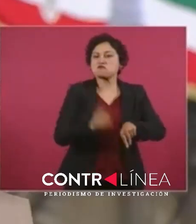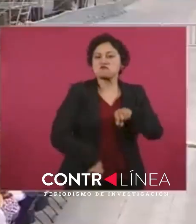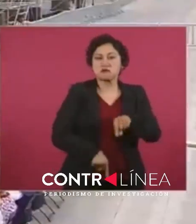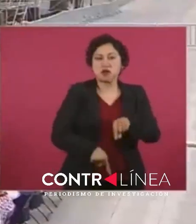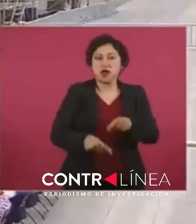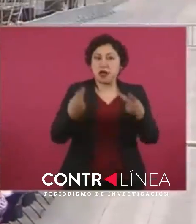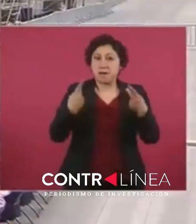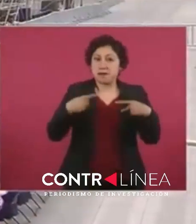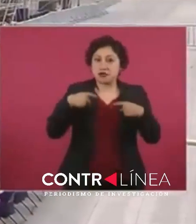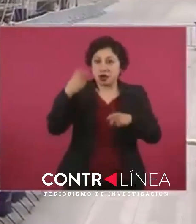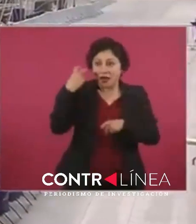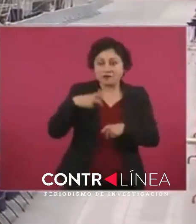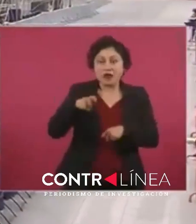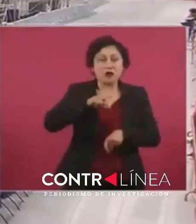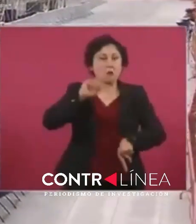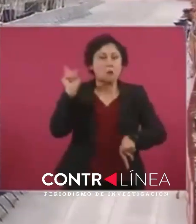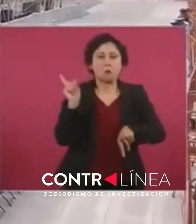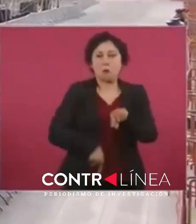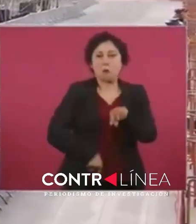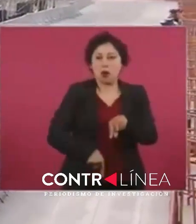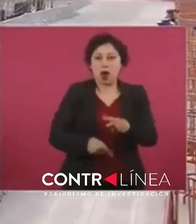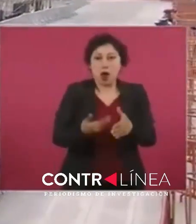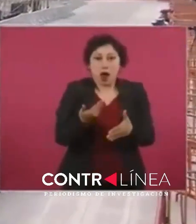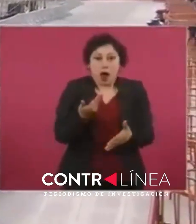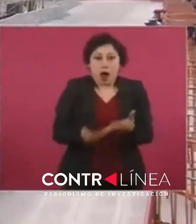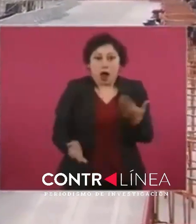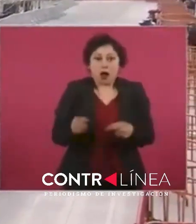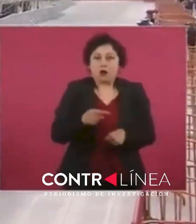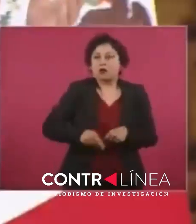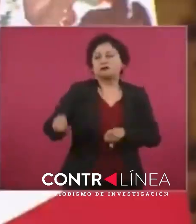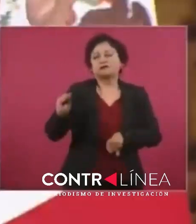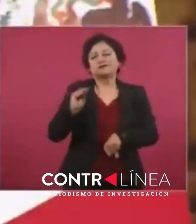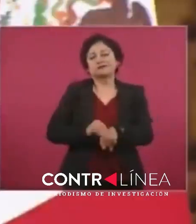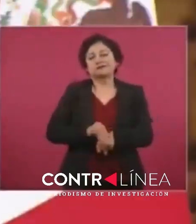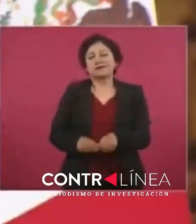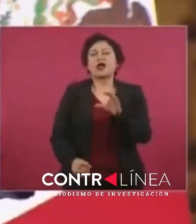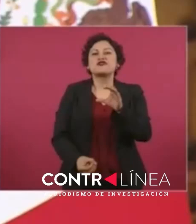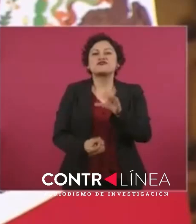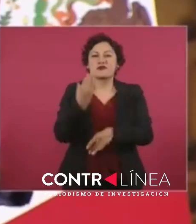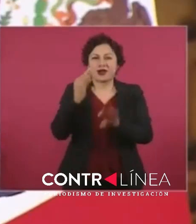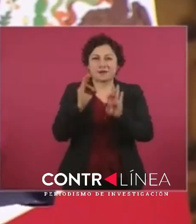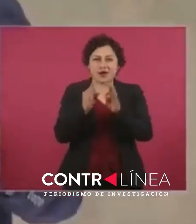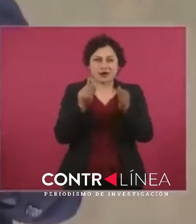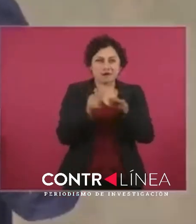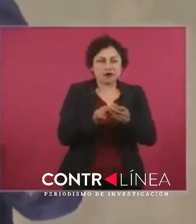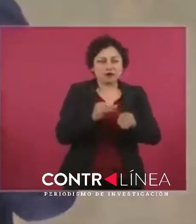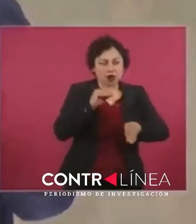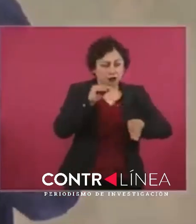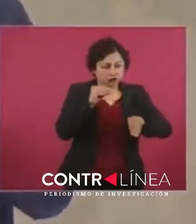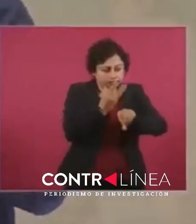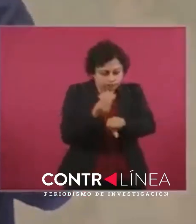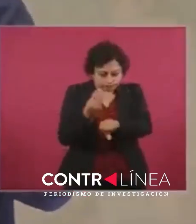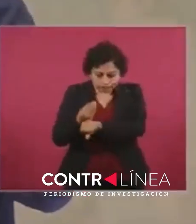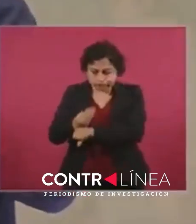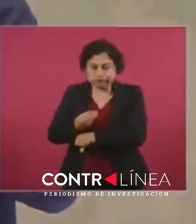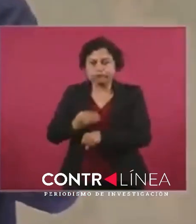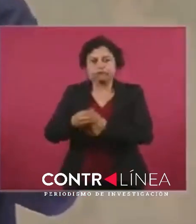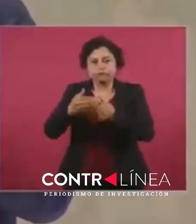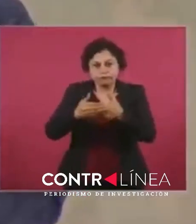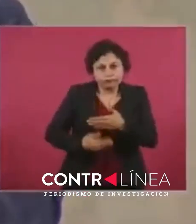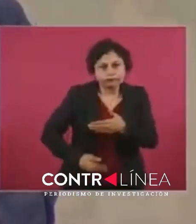etapa nueva. Aquí aprovecho para felicitar